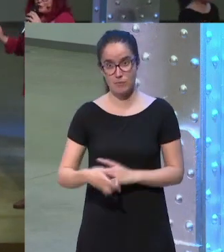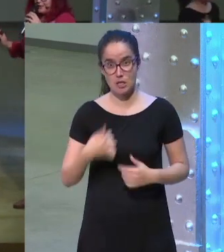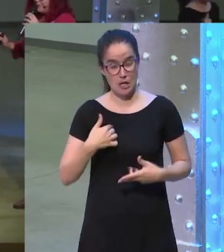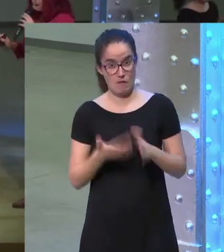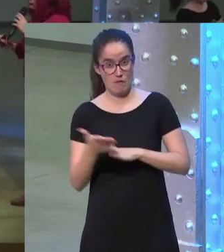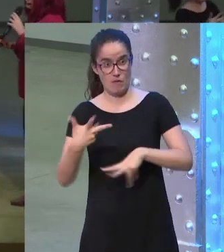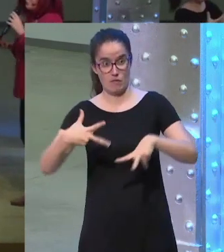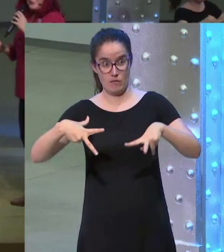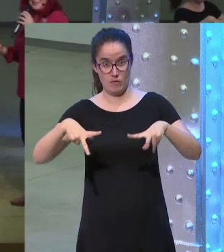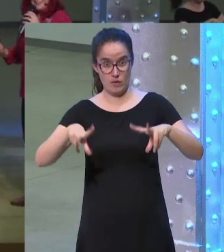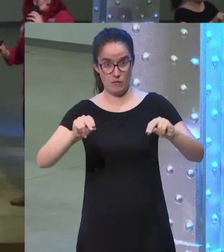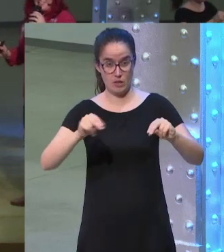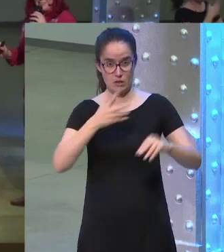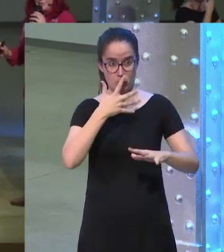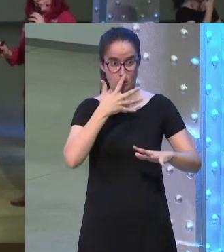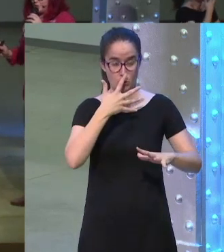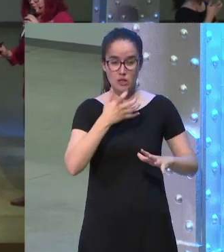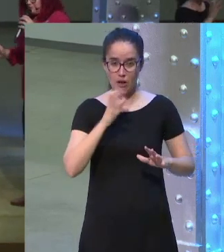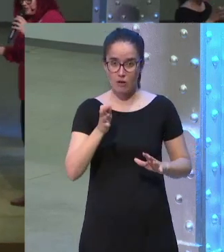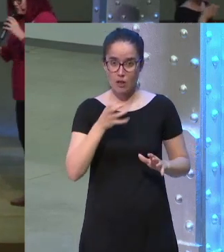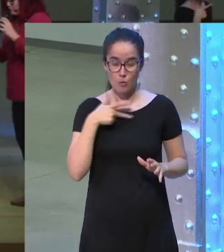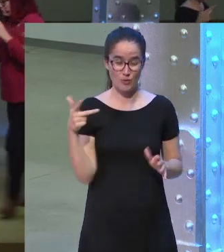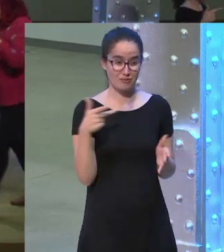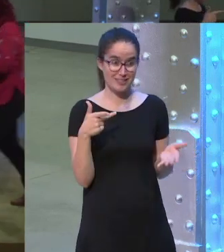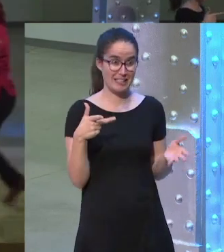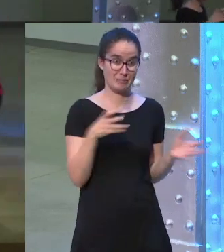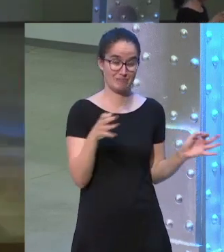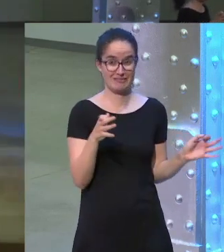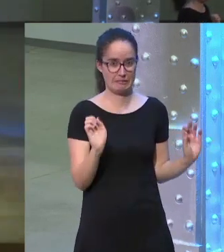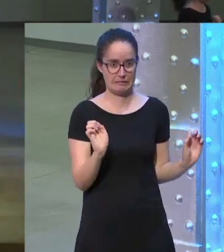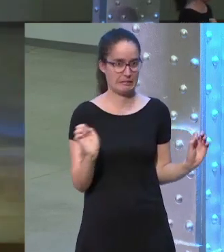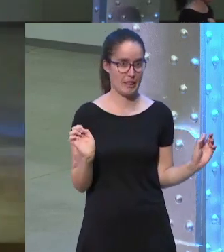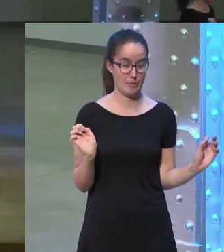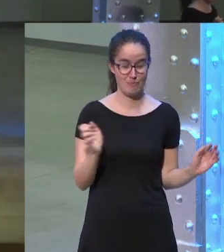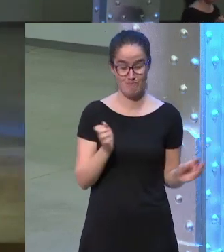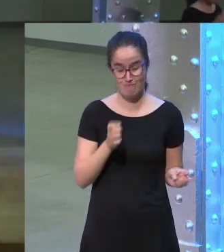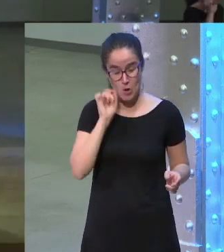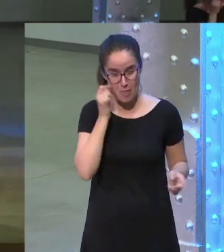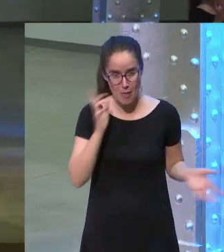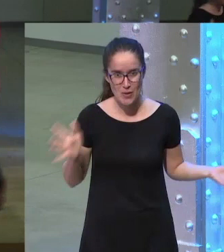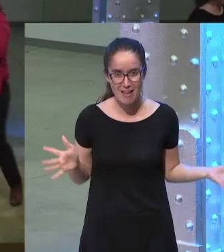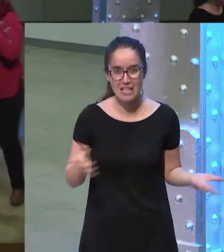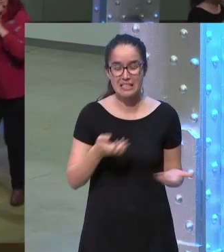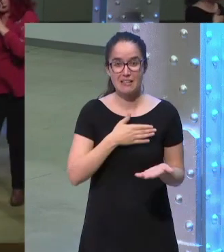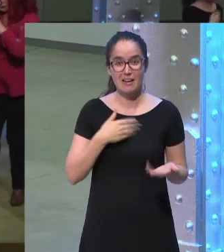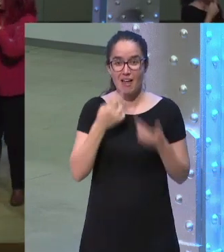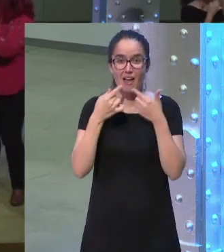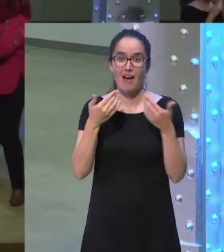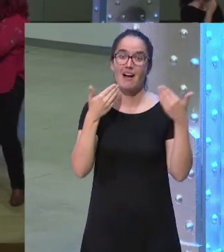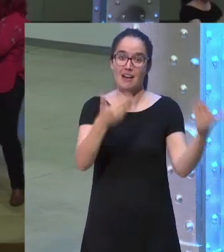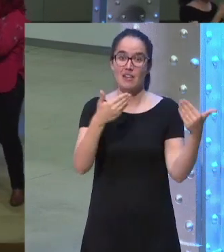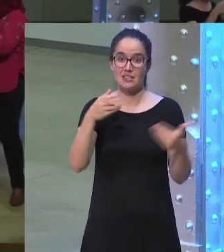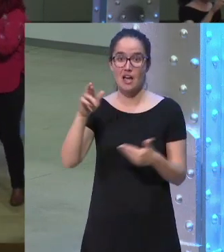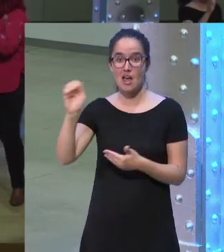Yo termino ya aquí, muy seria, ¿verdad? Debería haber preparado un chiste para el final, pero no he caído. Y solo quería darle las gracias a